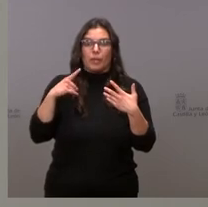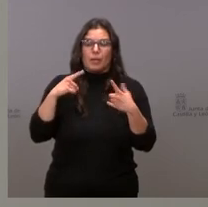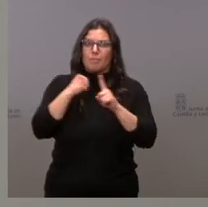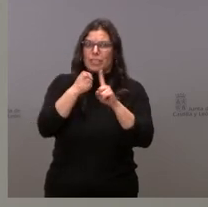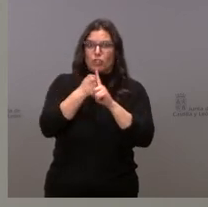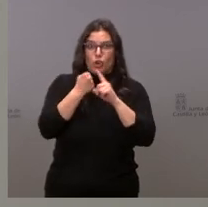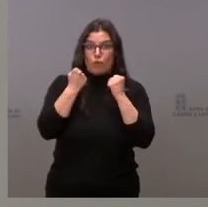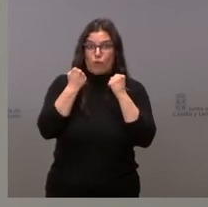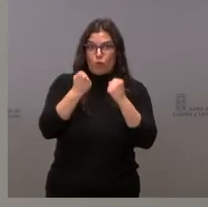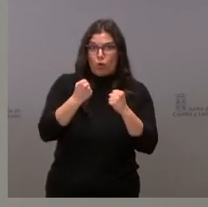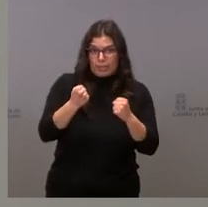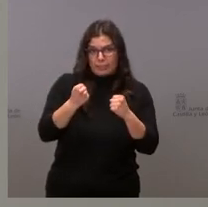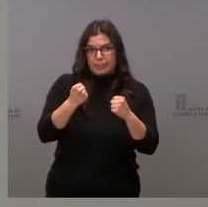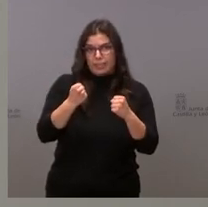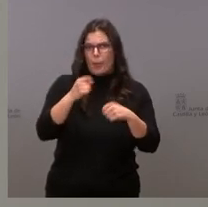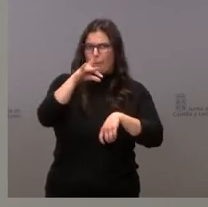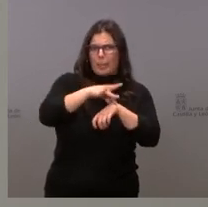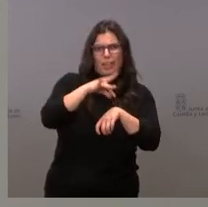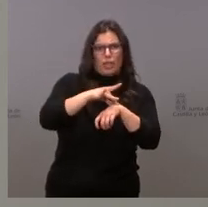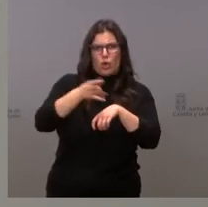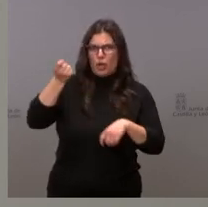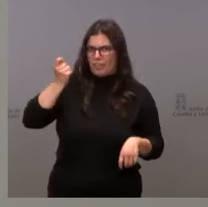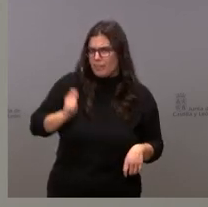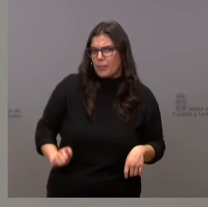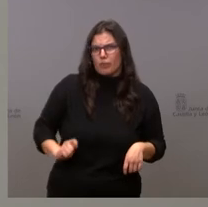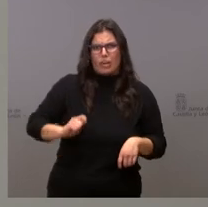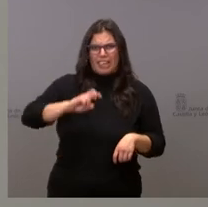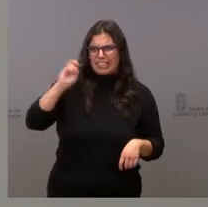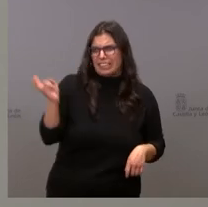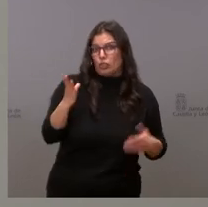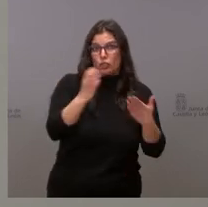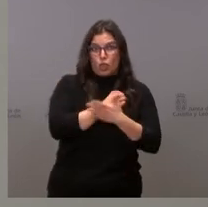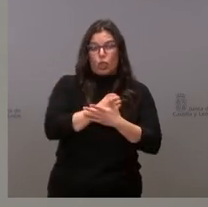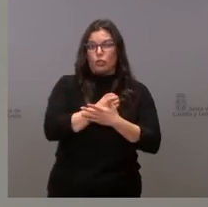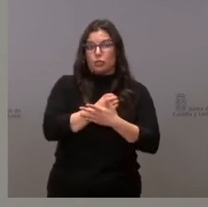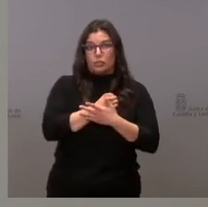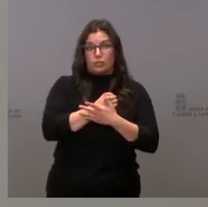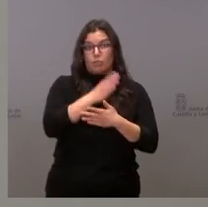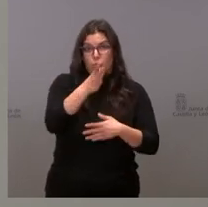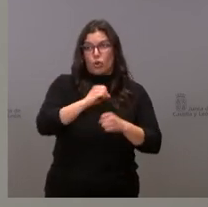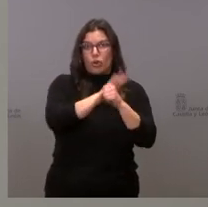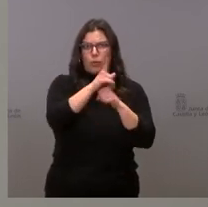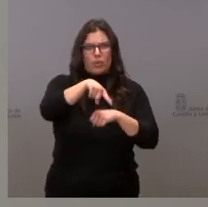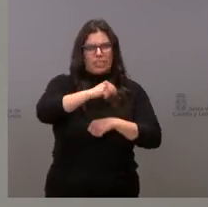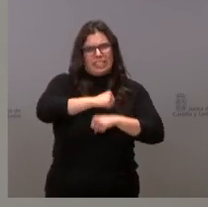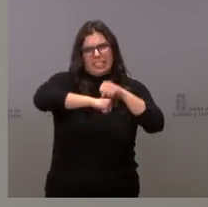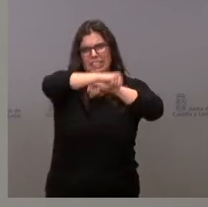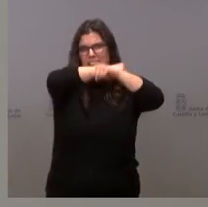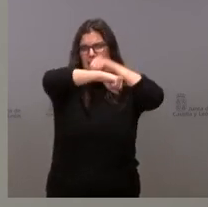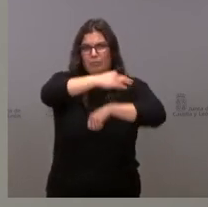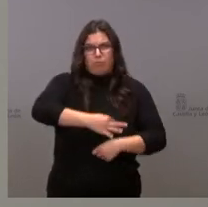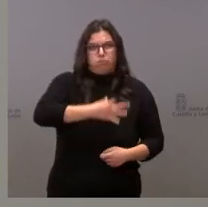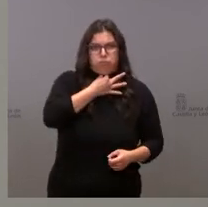tanto los médicos como las enfermeras como el resto de personal de atención primaria por mor de la pandemia que por supuesto les está